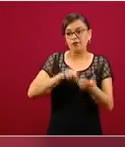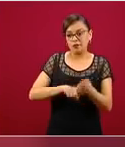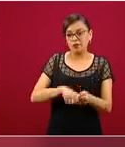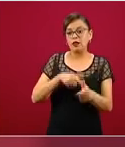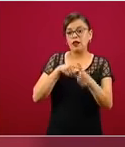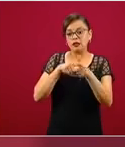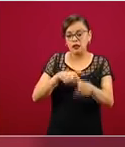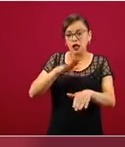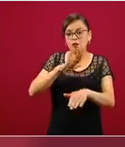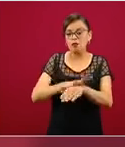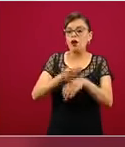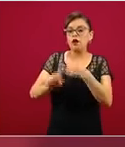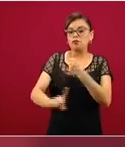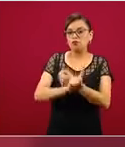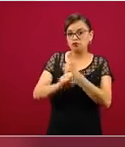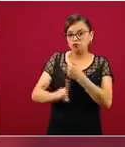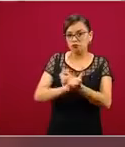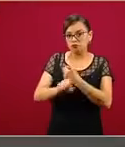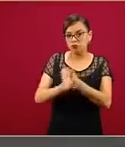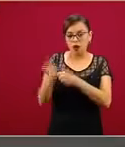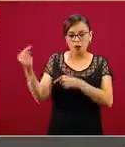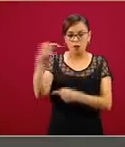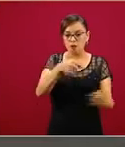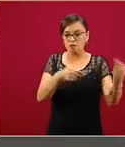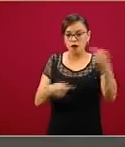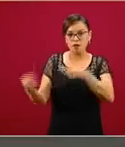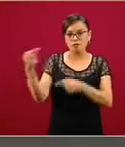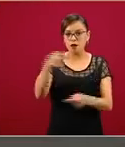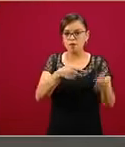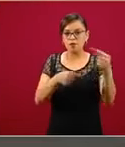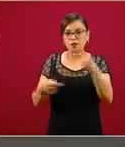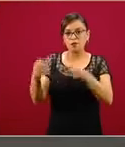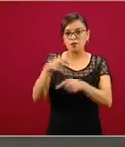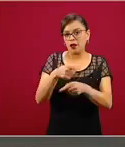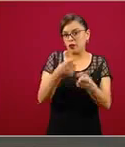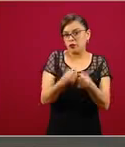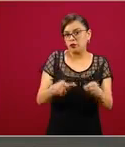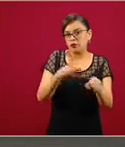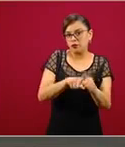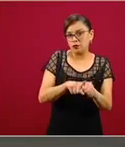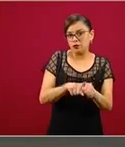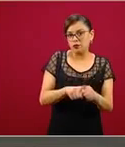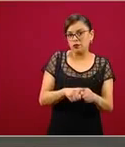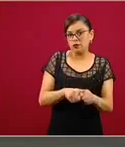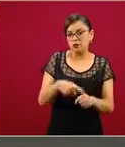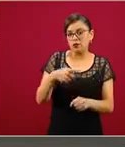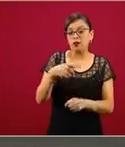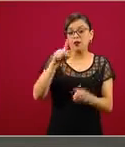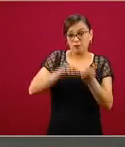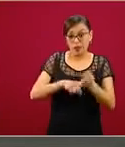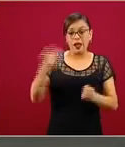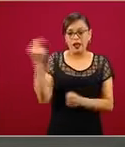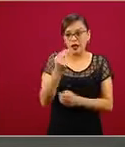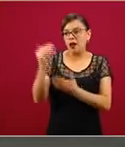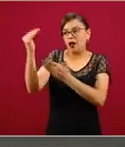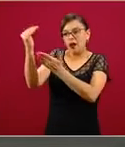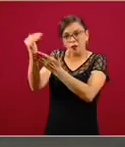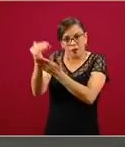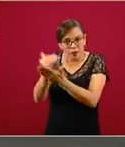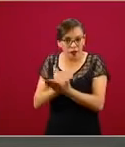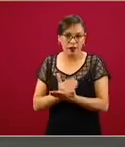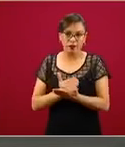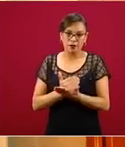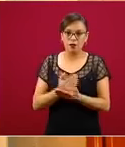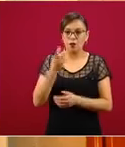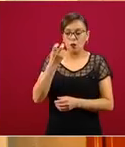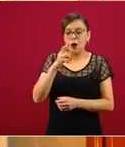el conflicto social en vez de reducirlo. No perder de vista esta realidad. Entonces, ¿qué hizo México?